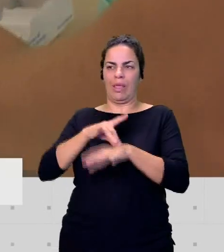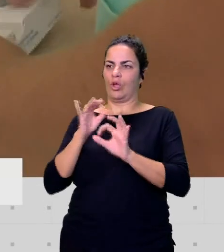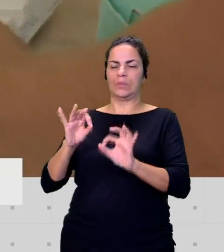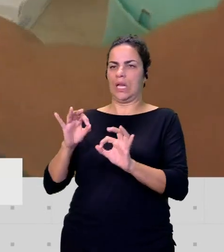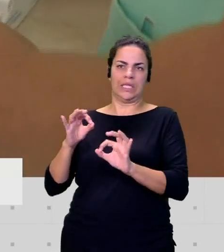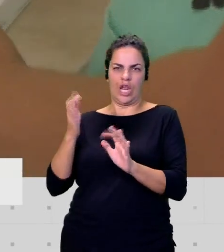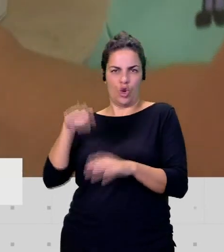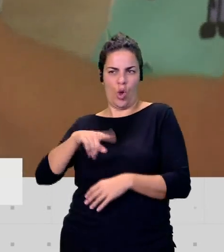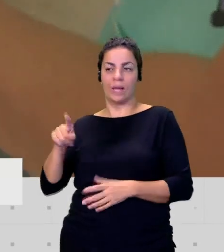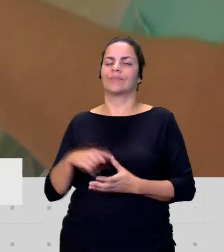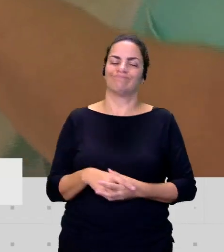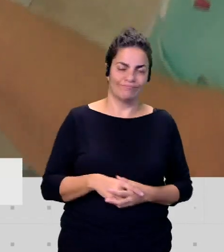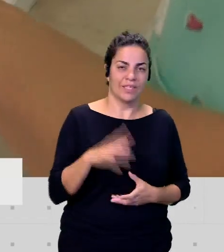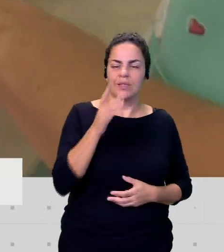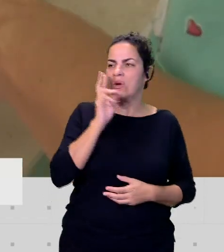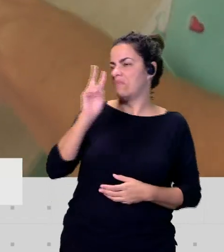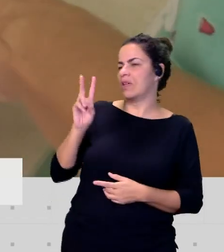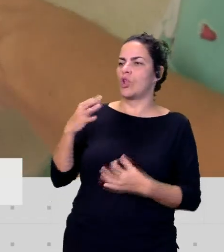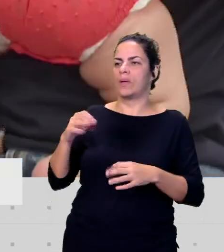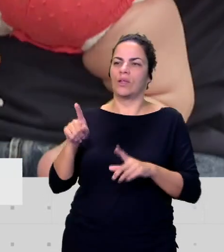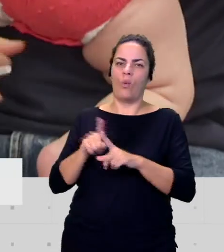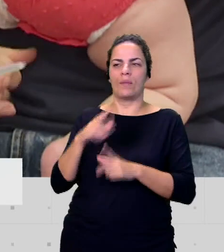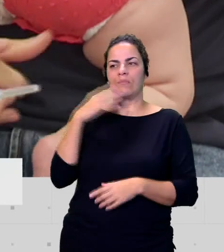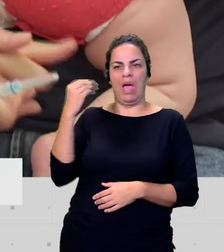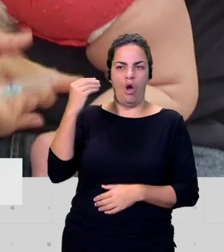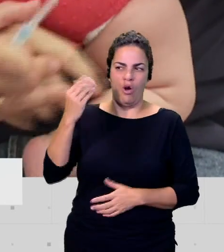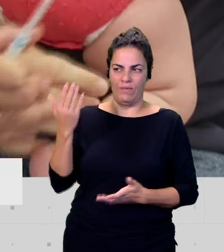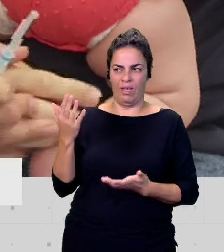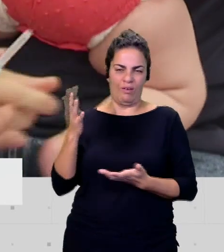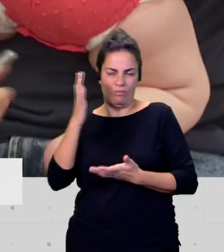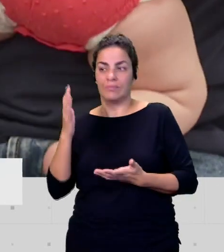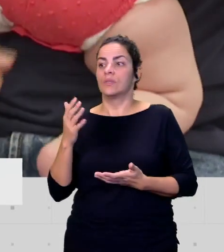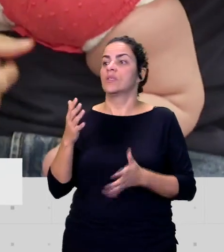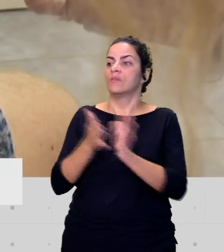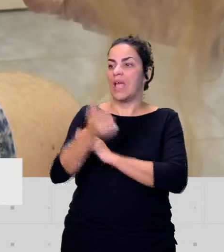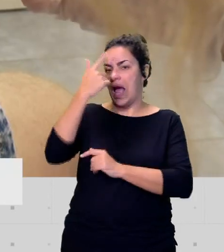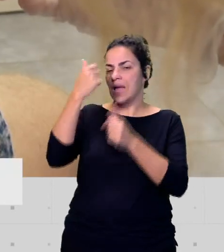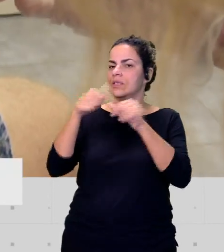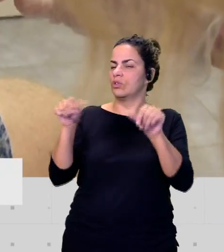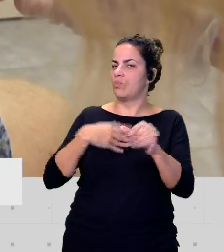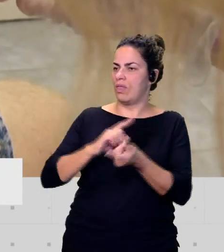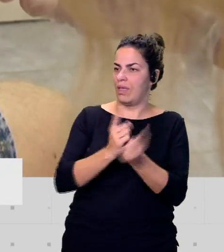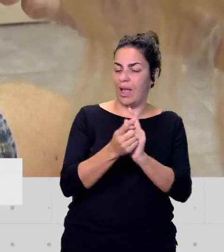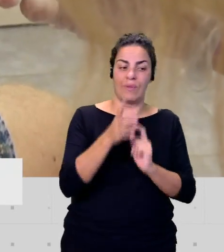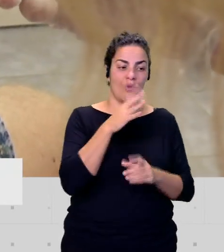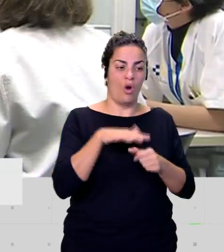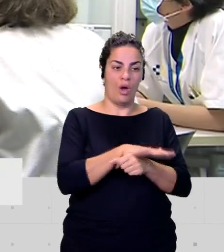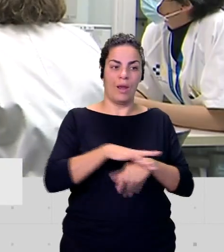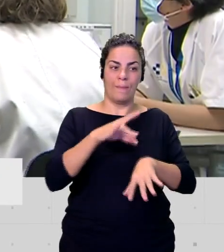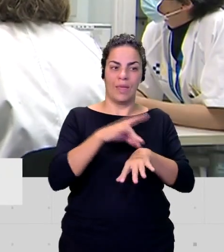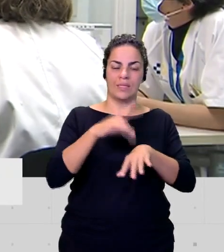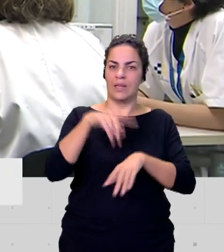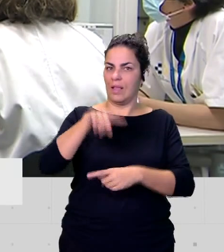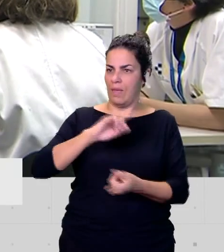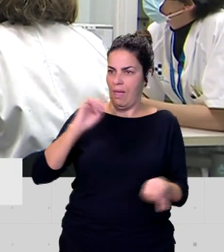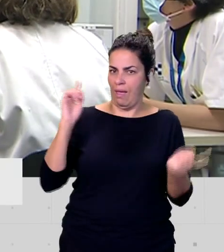Pues sí, es un estereotipo que va a ir cambiando, porque de hecho, digamos, la medicina está cambiando. Quienes quedan más antiguos